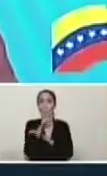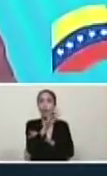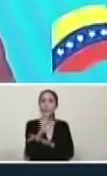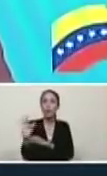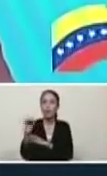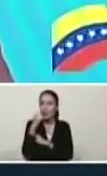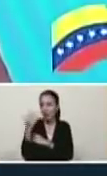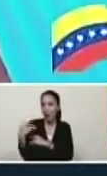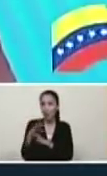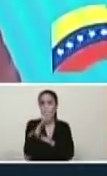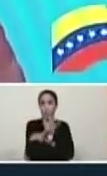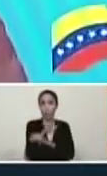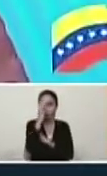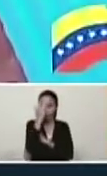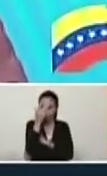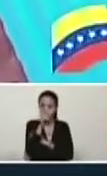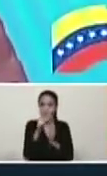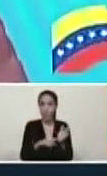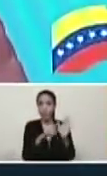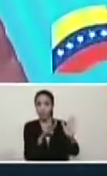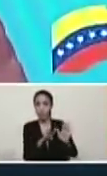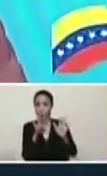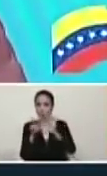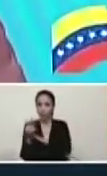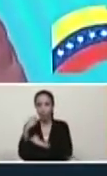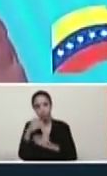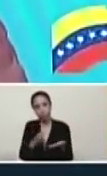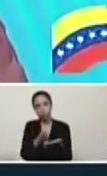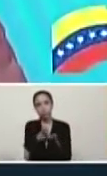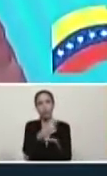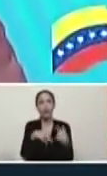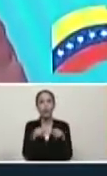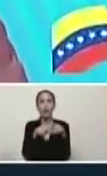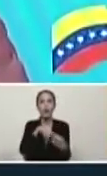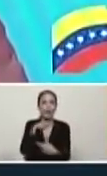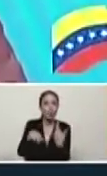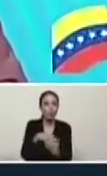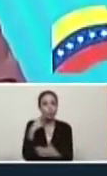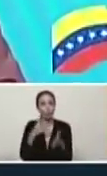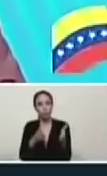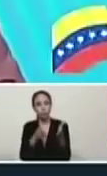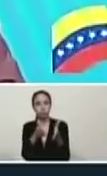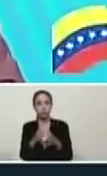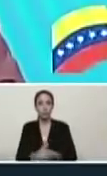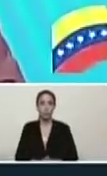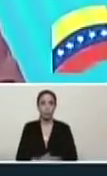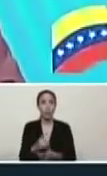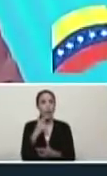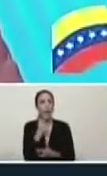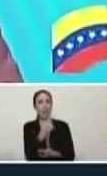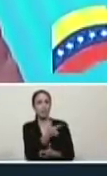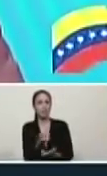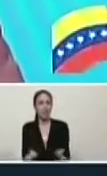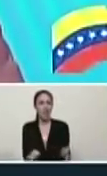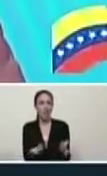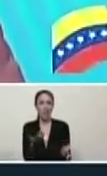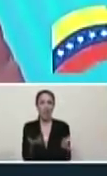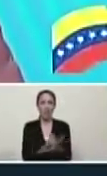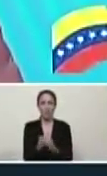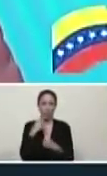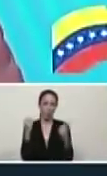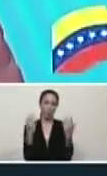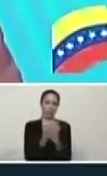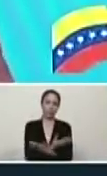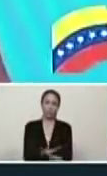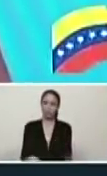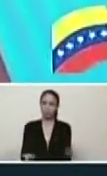de febrero de 1992. Es el camino de la revolución socialista. Ustedes dicen que no capitulamos. Así